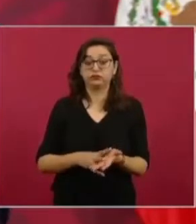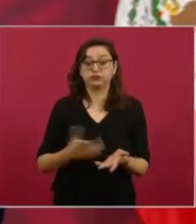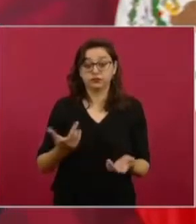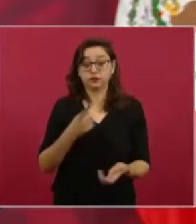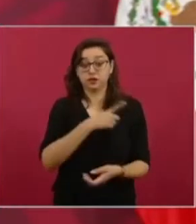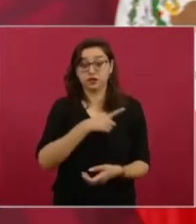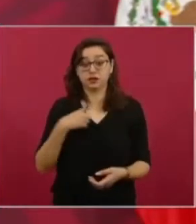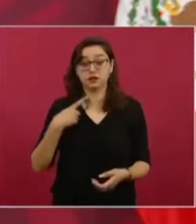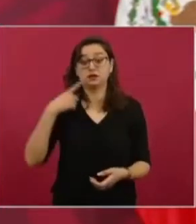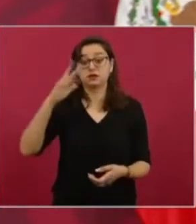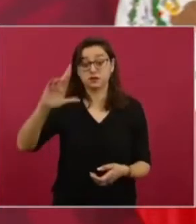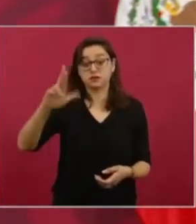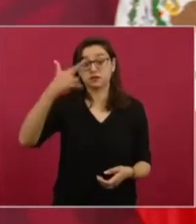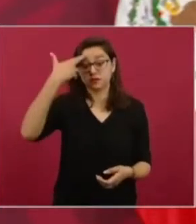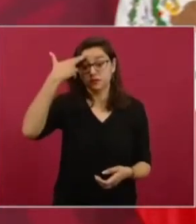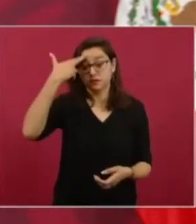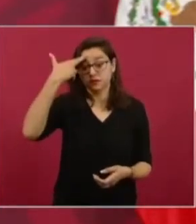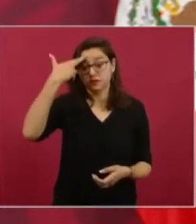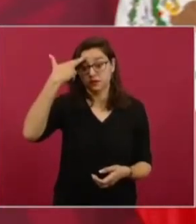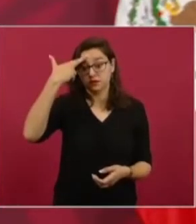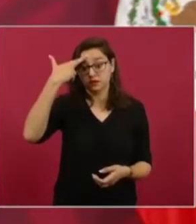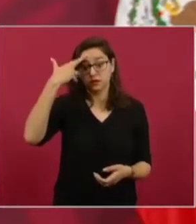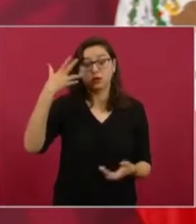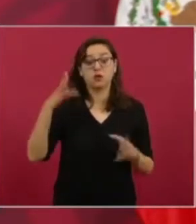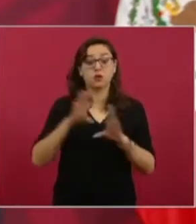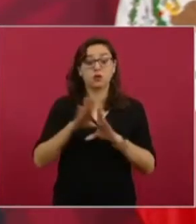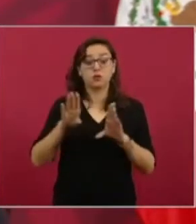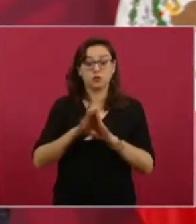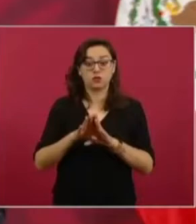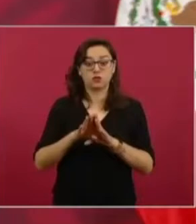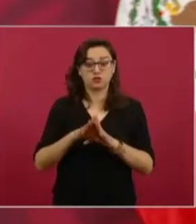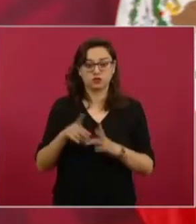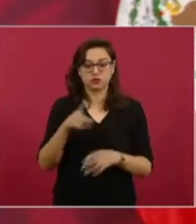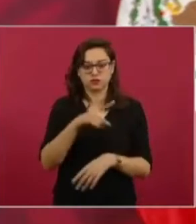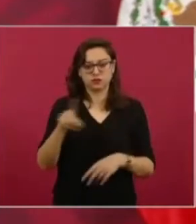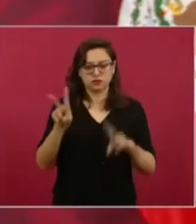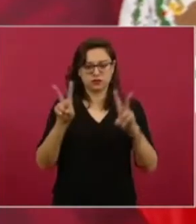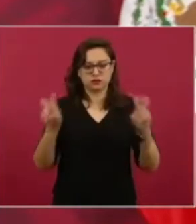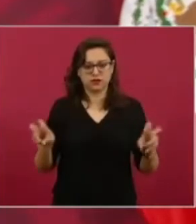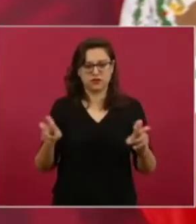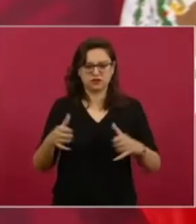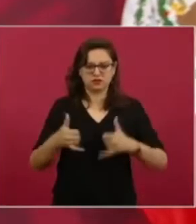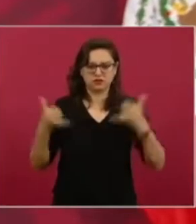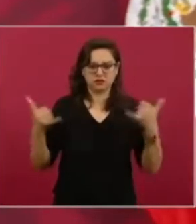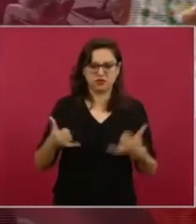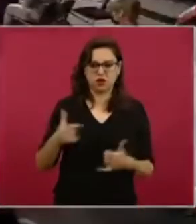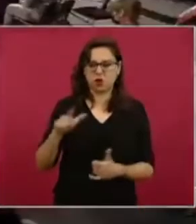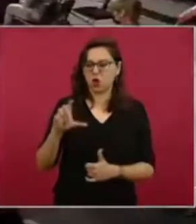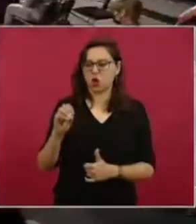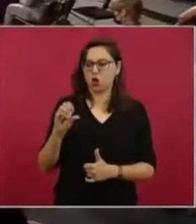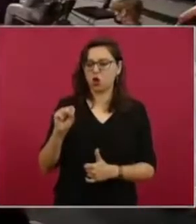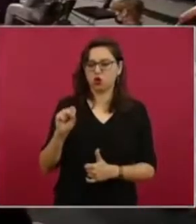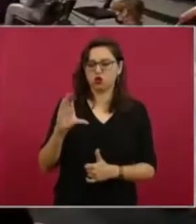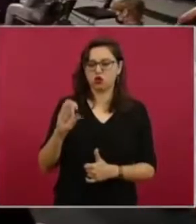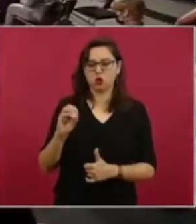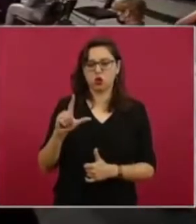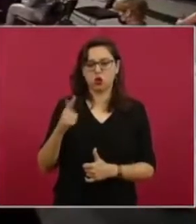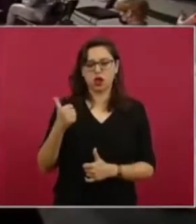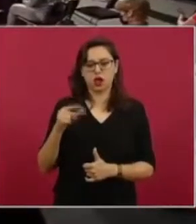acuérdense de la rebelión de los colgados de Bruno Traven.